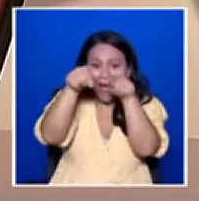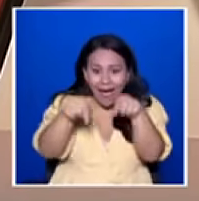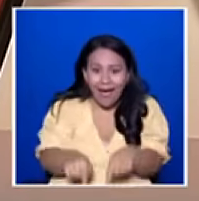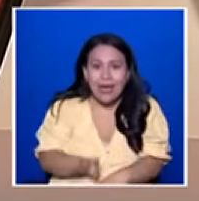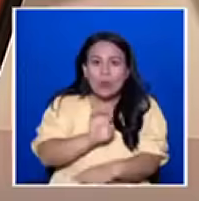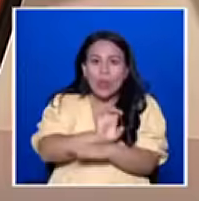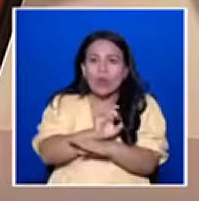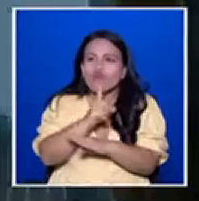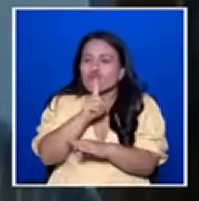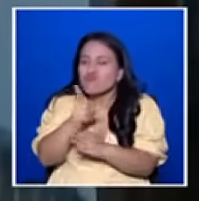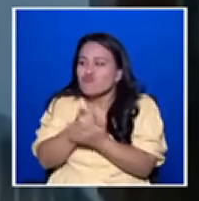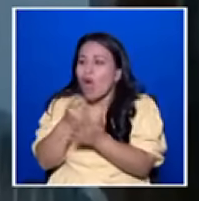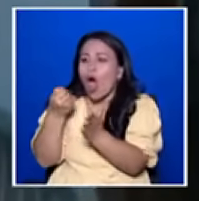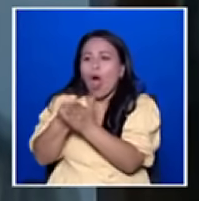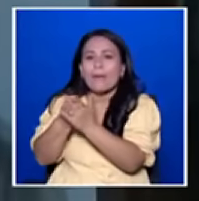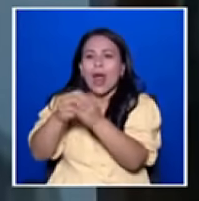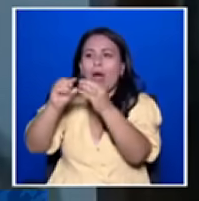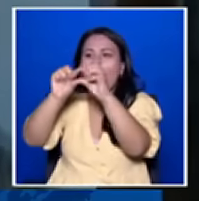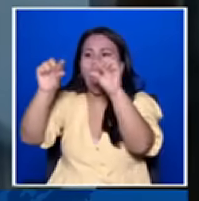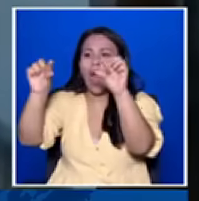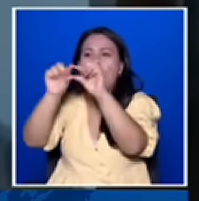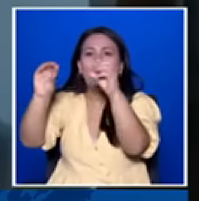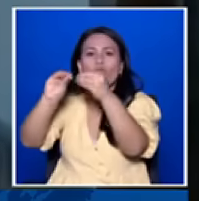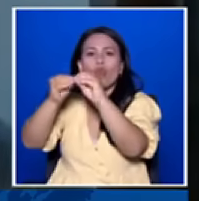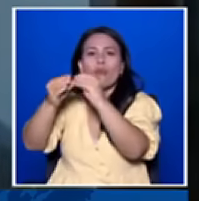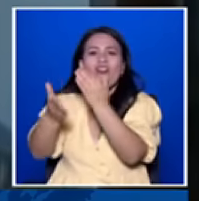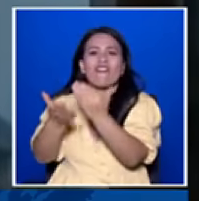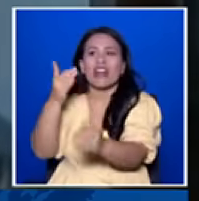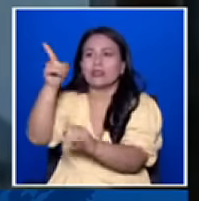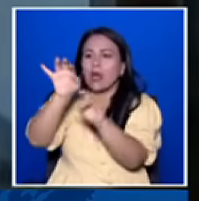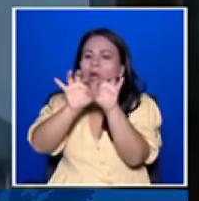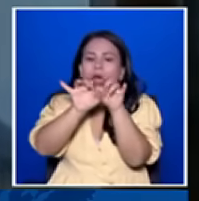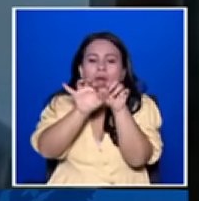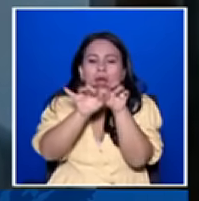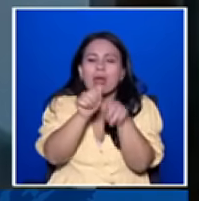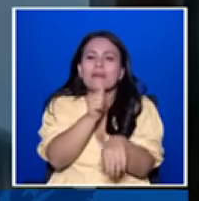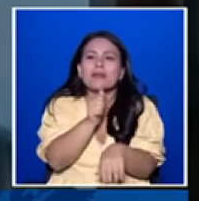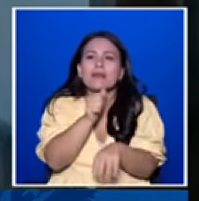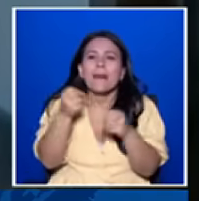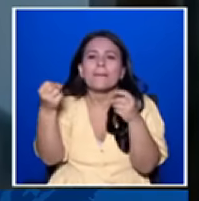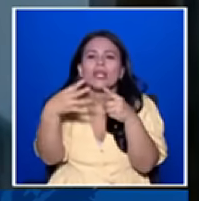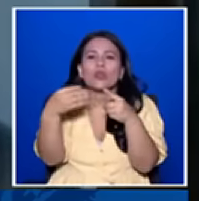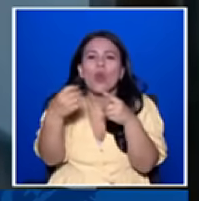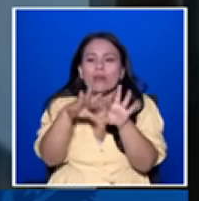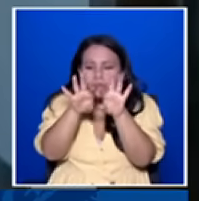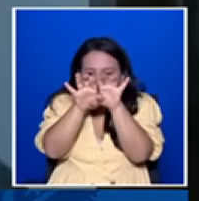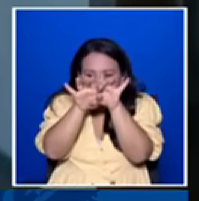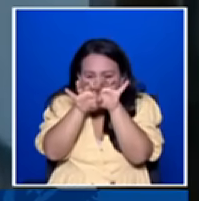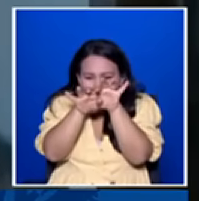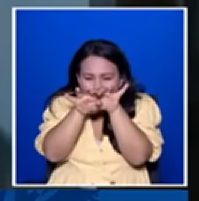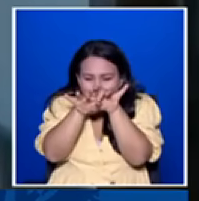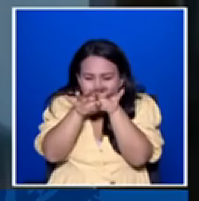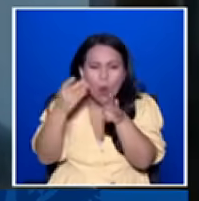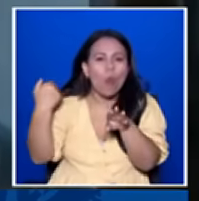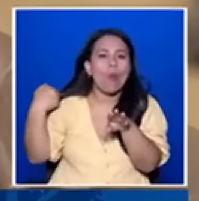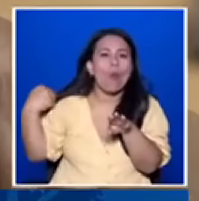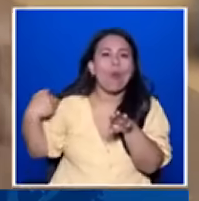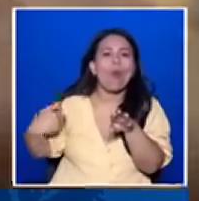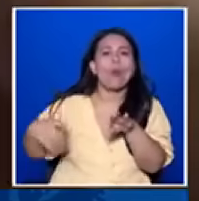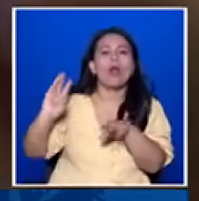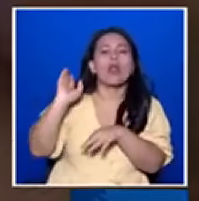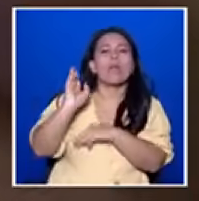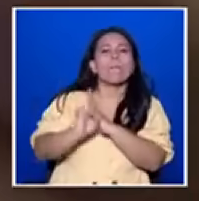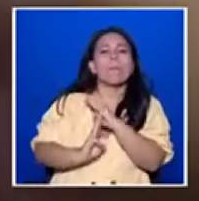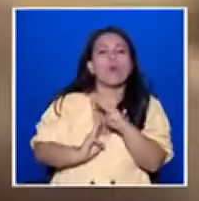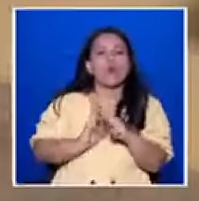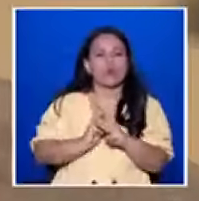plataformas digitales. Pero eso es muy fácil cambiar, es básicamente como usar una red privada virtual y yo puedo conectarme a internet desde cualquier país del mundo. En